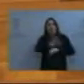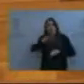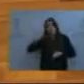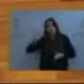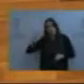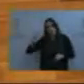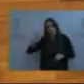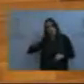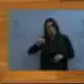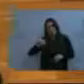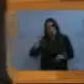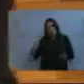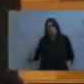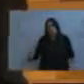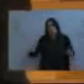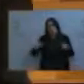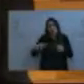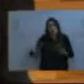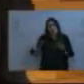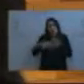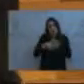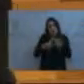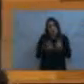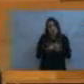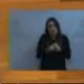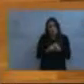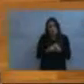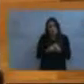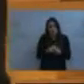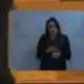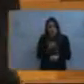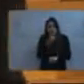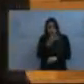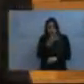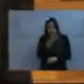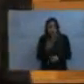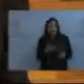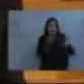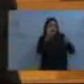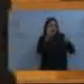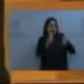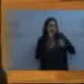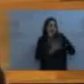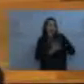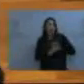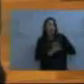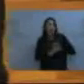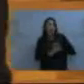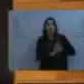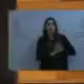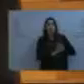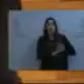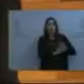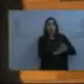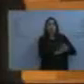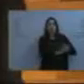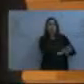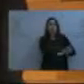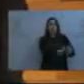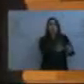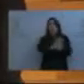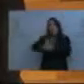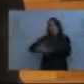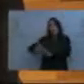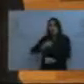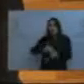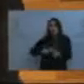que eran coalición, y lo que han hecho es dejar un tema pudrirse y dejar a unos vecinos sin solución a